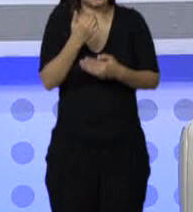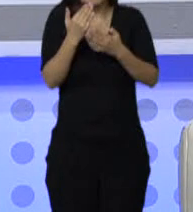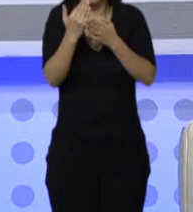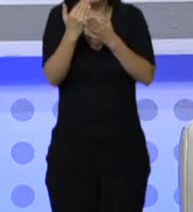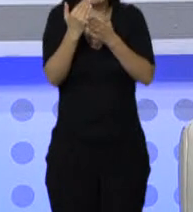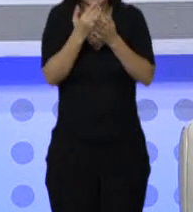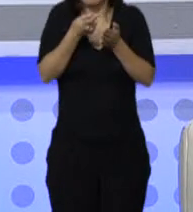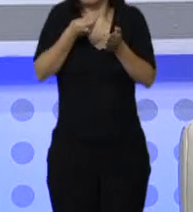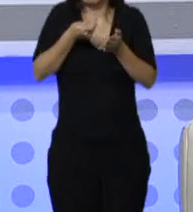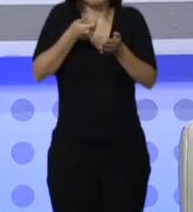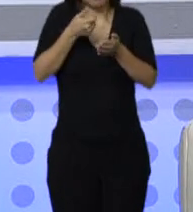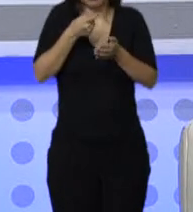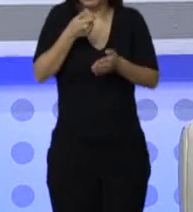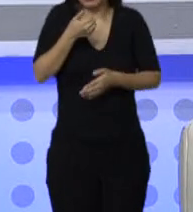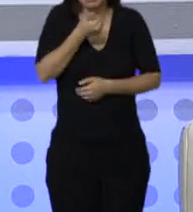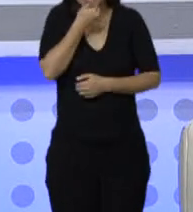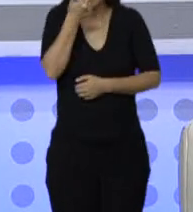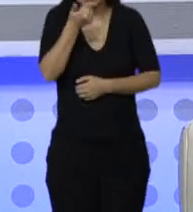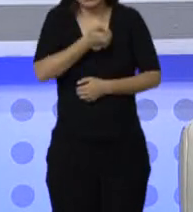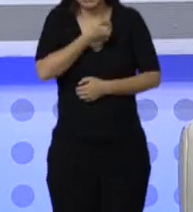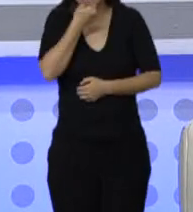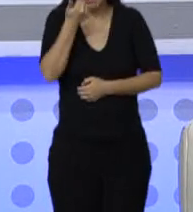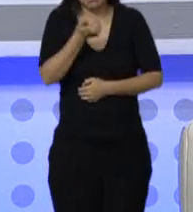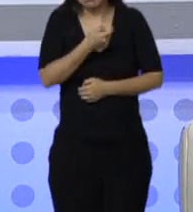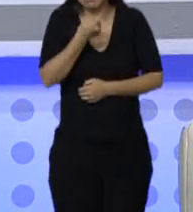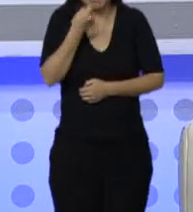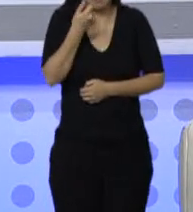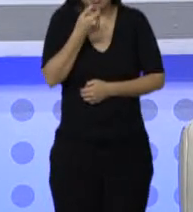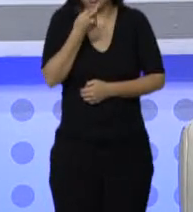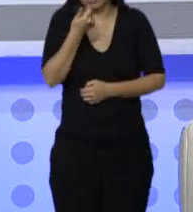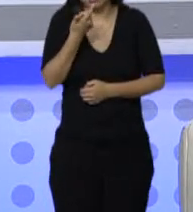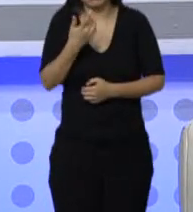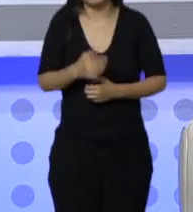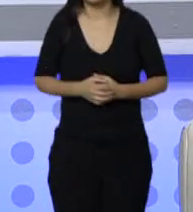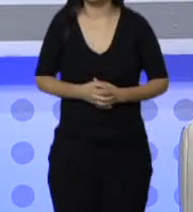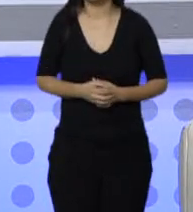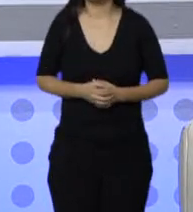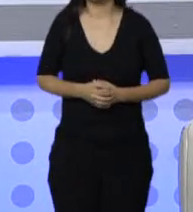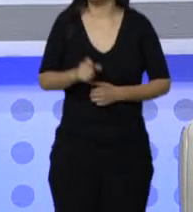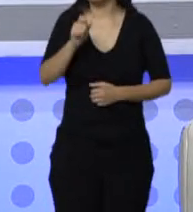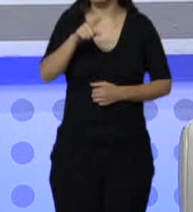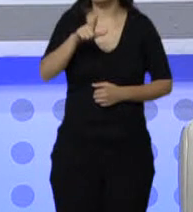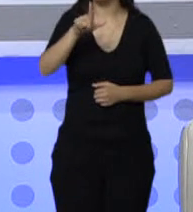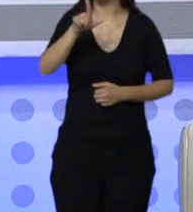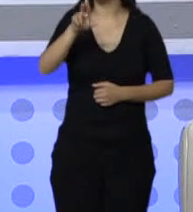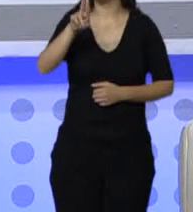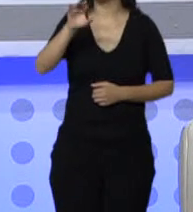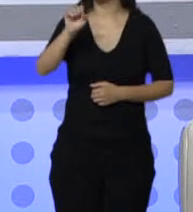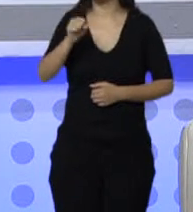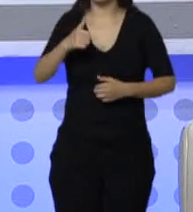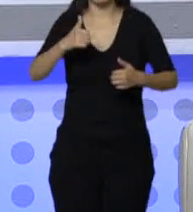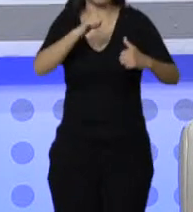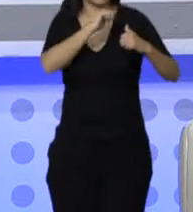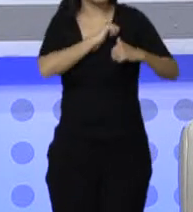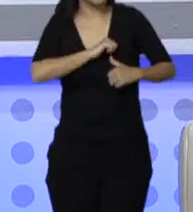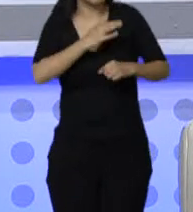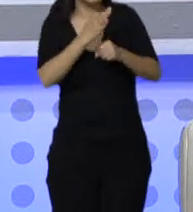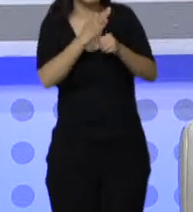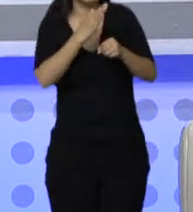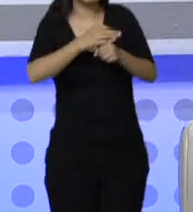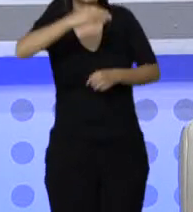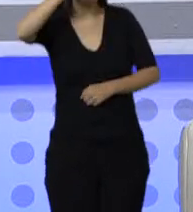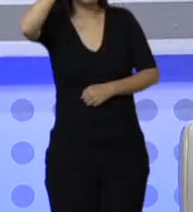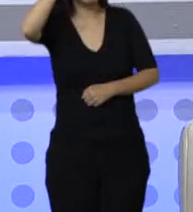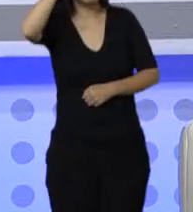valga la redundancia no lo es entonces como dice luis bueno seguramente ya la autoridad está pensando en qué hacer